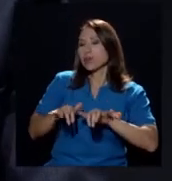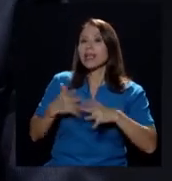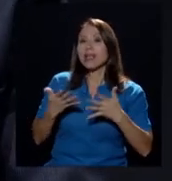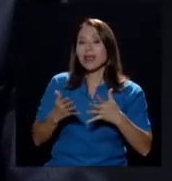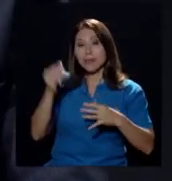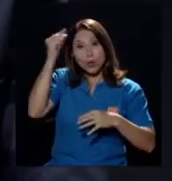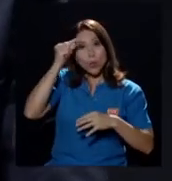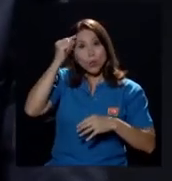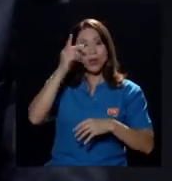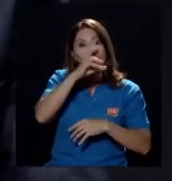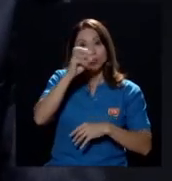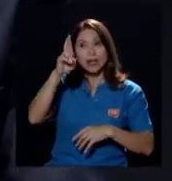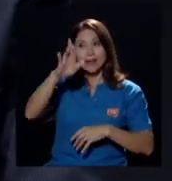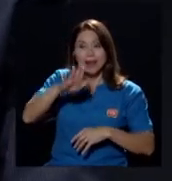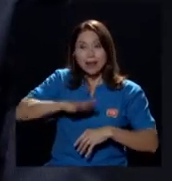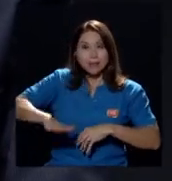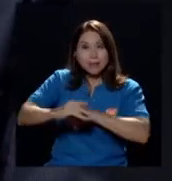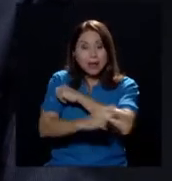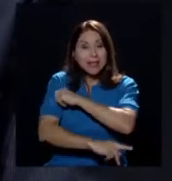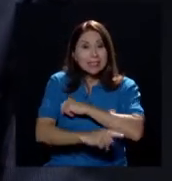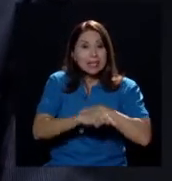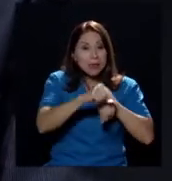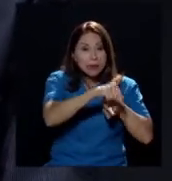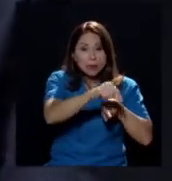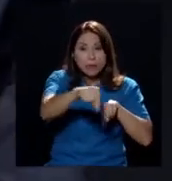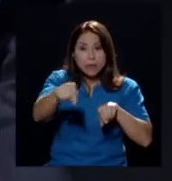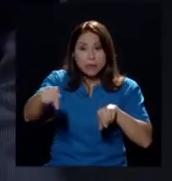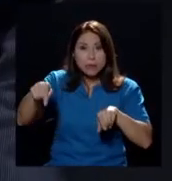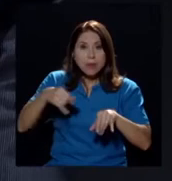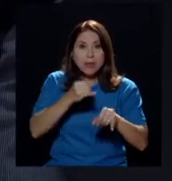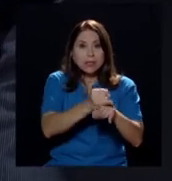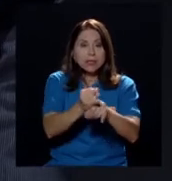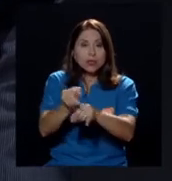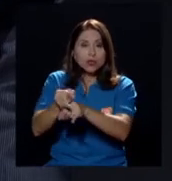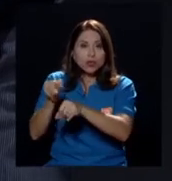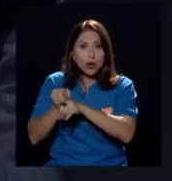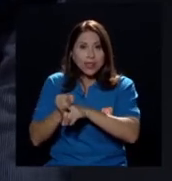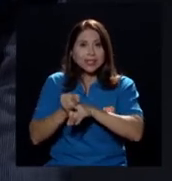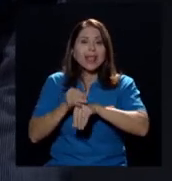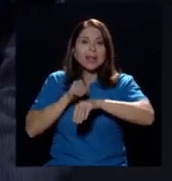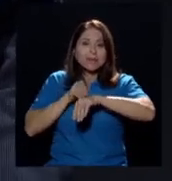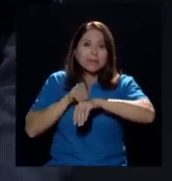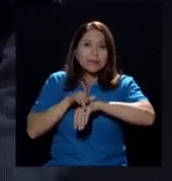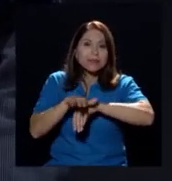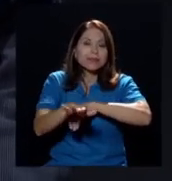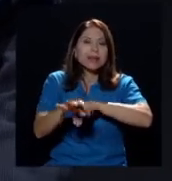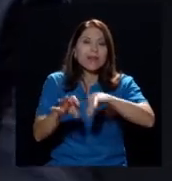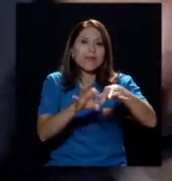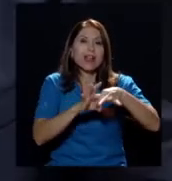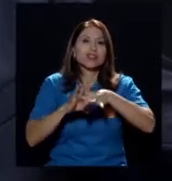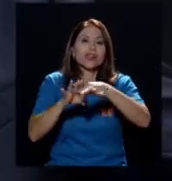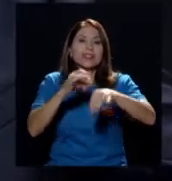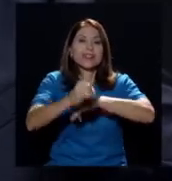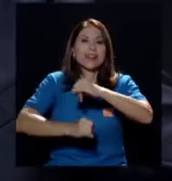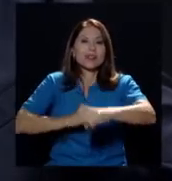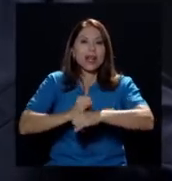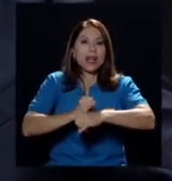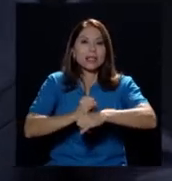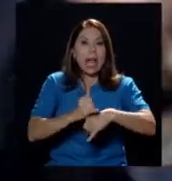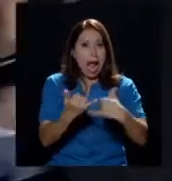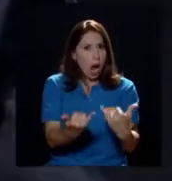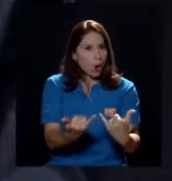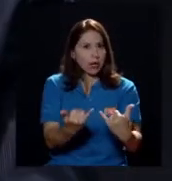costarricense que tienen incidencia en nuestras relaciones internacionales y eso no es sólo ahora viene desde hace mucho